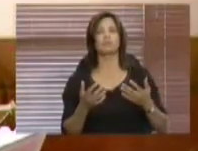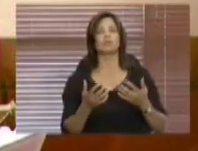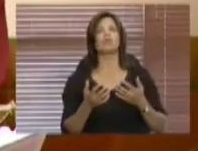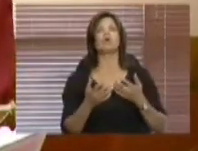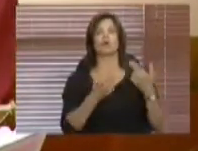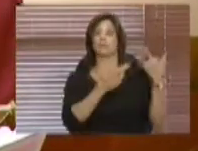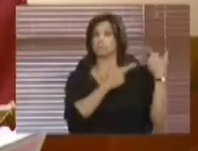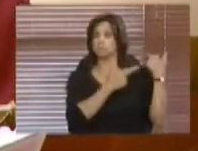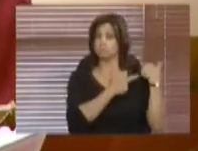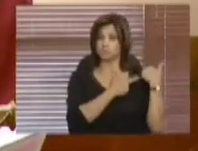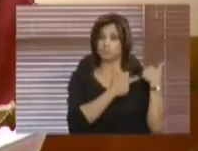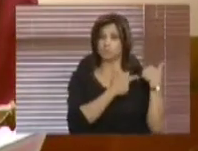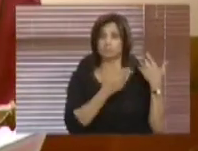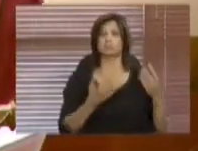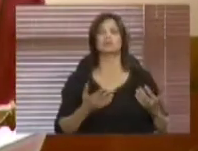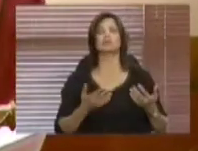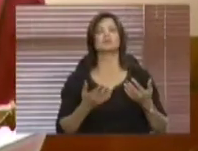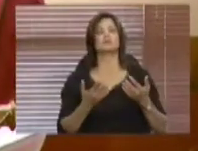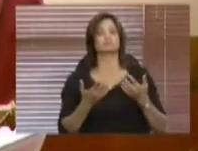responsable,